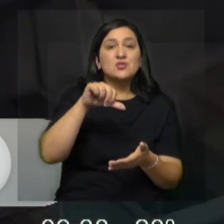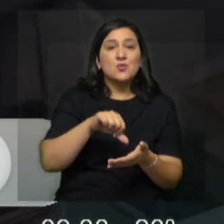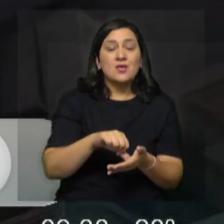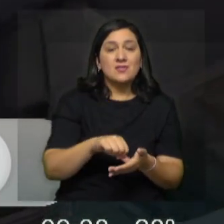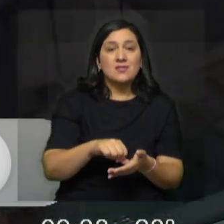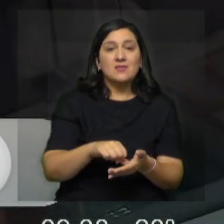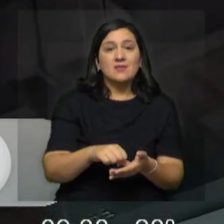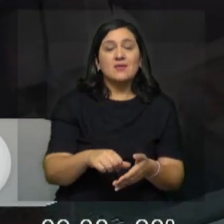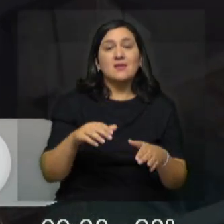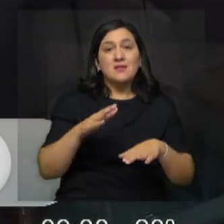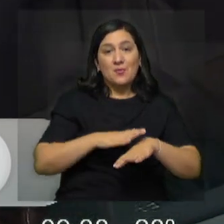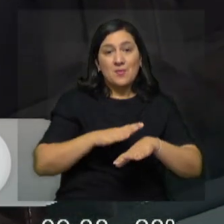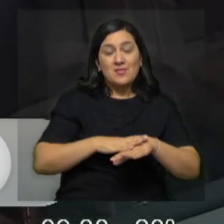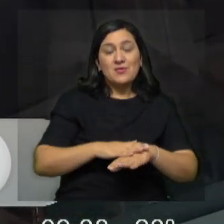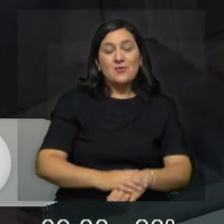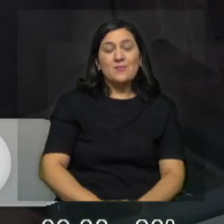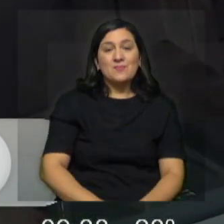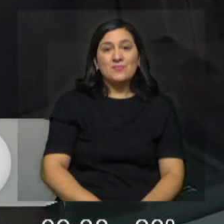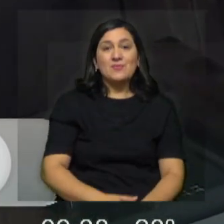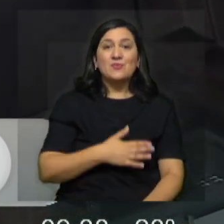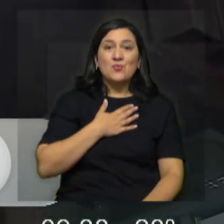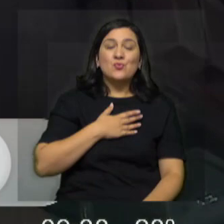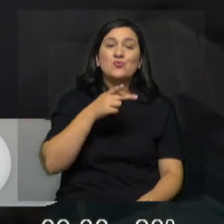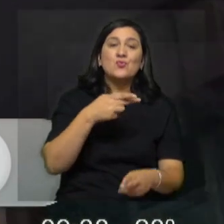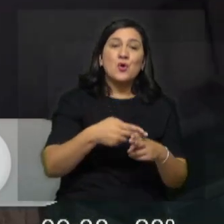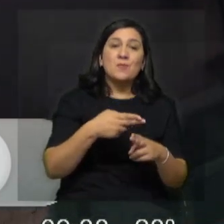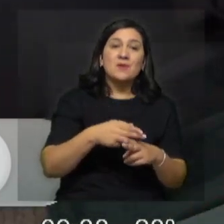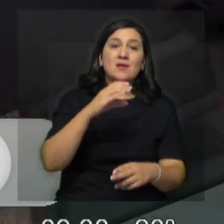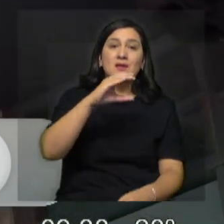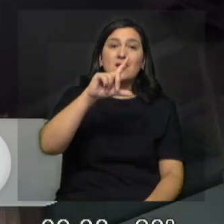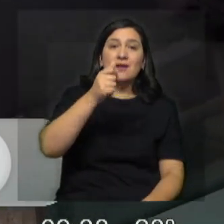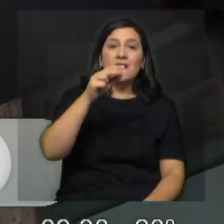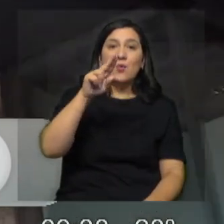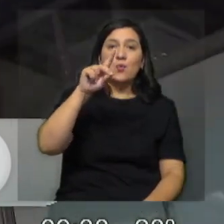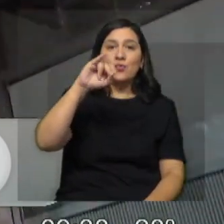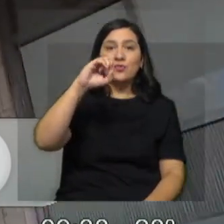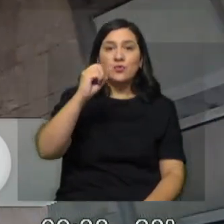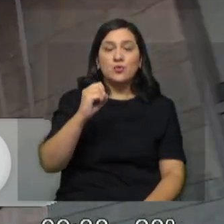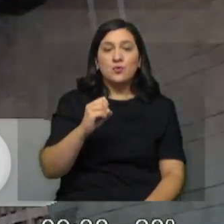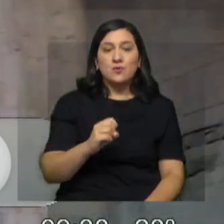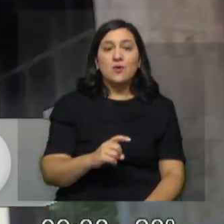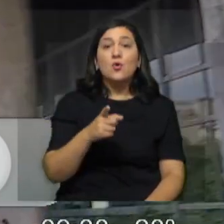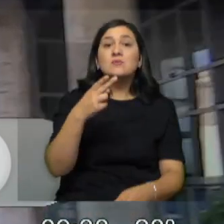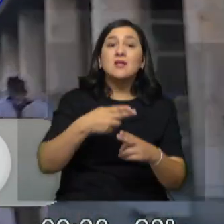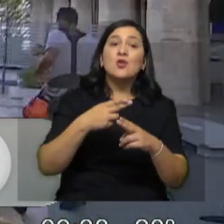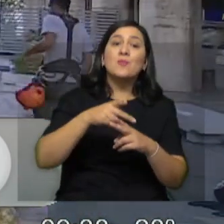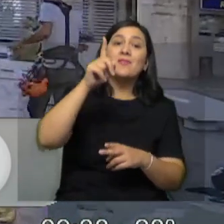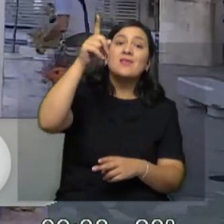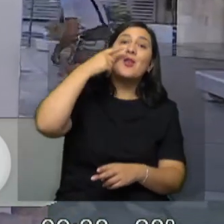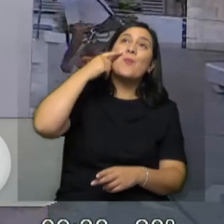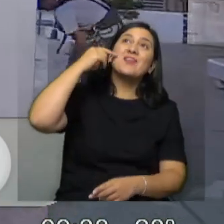este preciso instante, Ciudad Viva, claro. ¿Cómo le va? Un gusto. ¿Cómo es su nombre, caballero? Claudio. Claudio, ¿cómo se llama el caballero que lo vemos